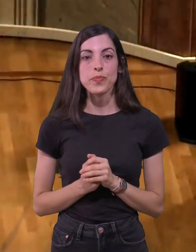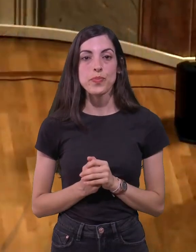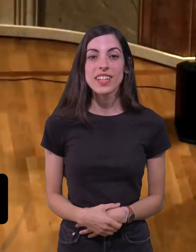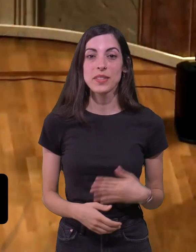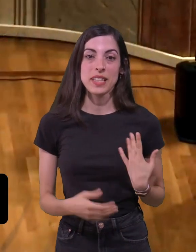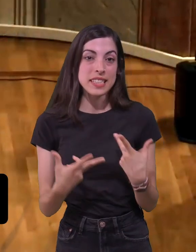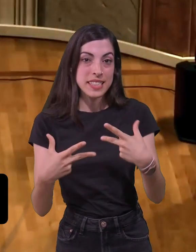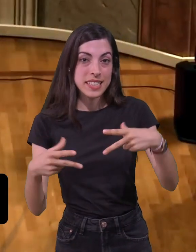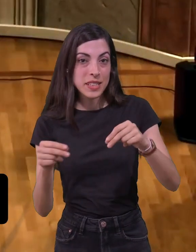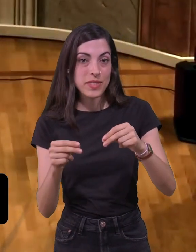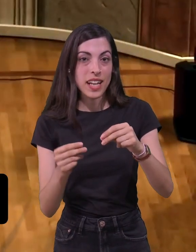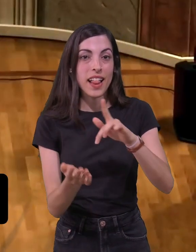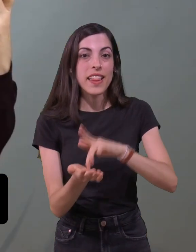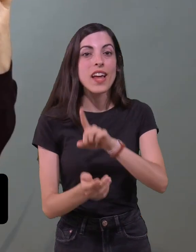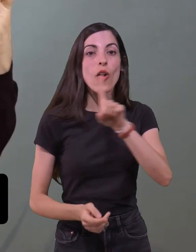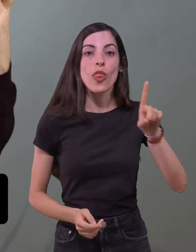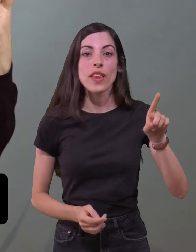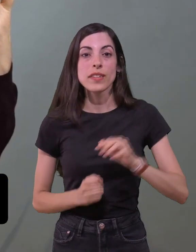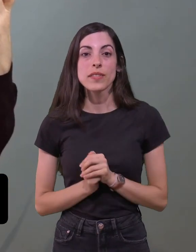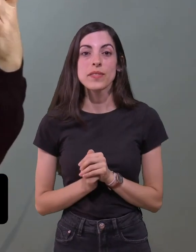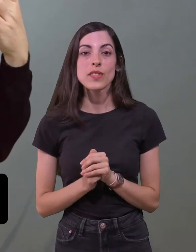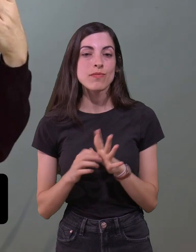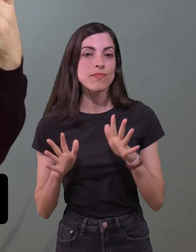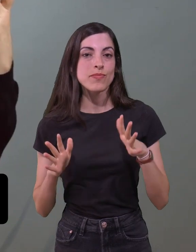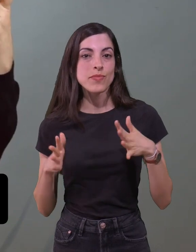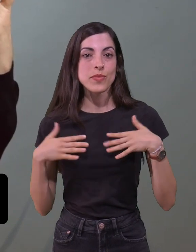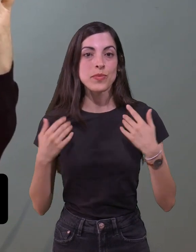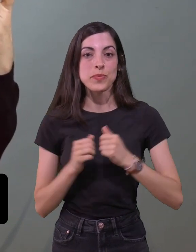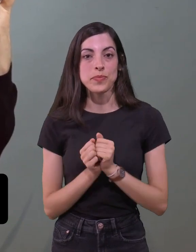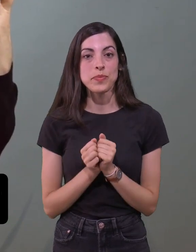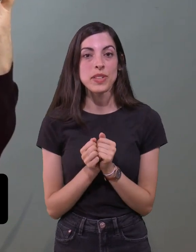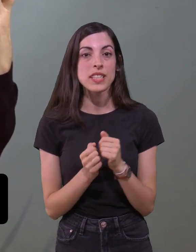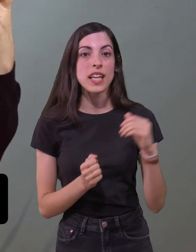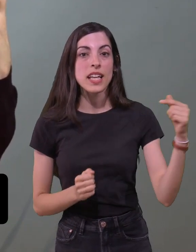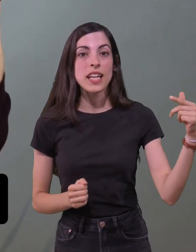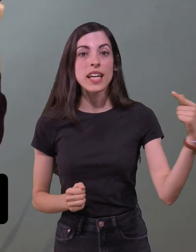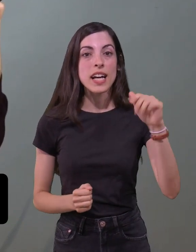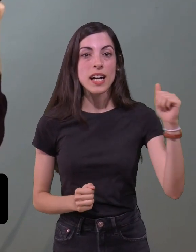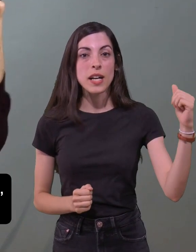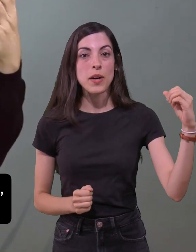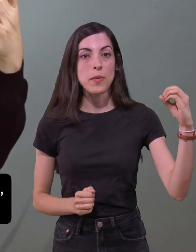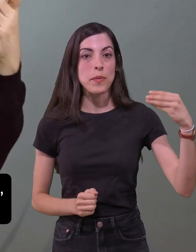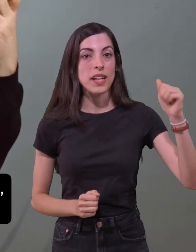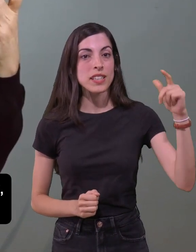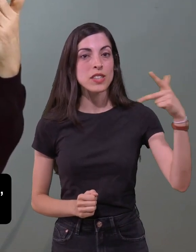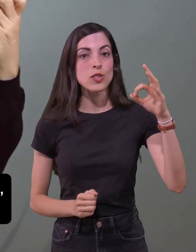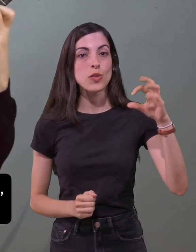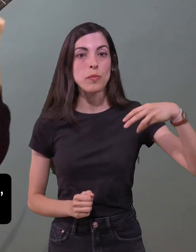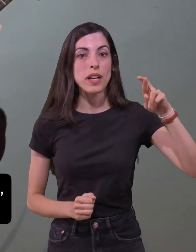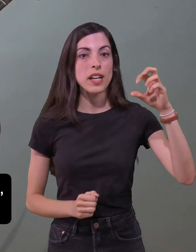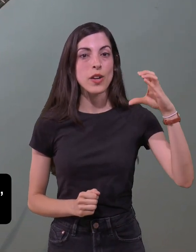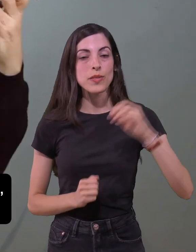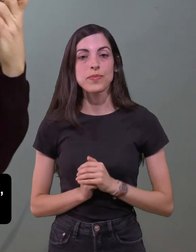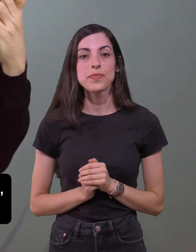Y para rematar el día 11 una sorpresa con gabacho maroc una formación muy especial que se centra en un bello